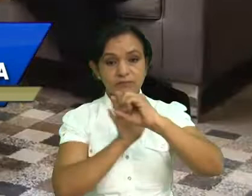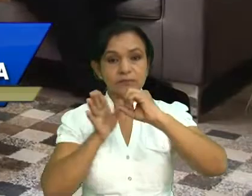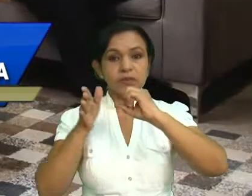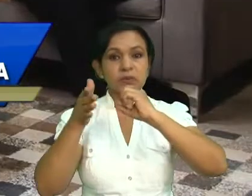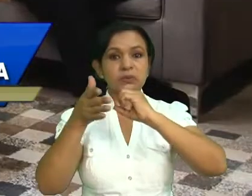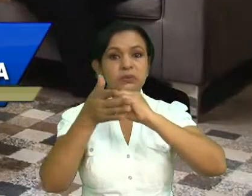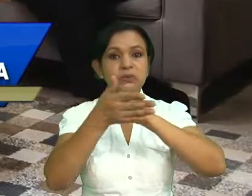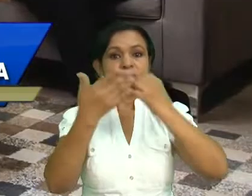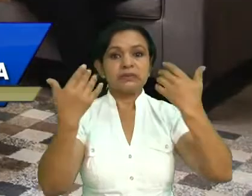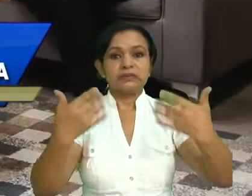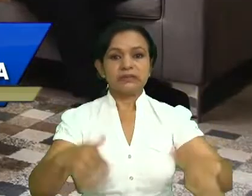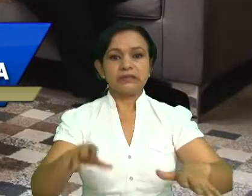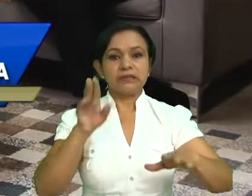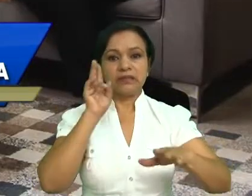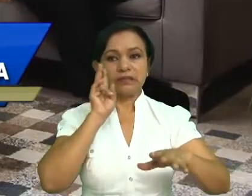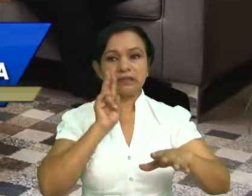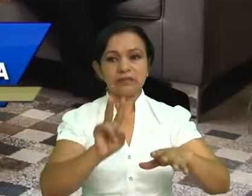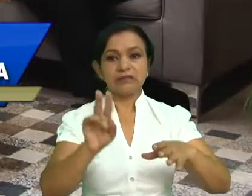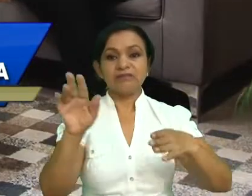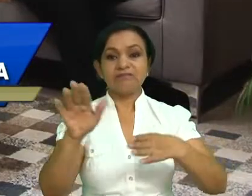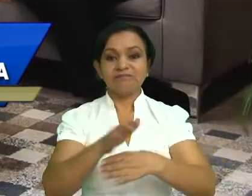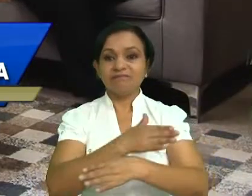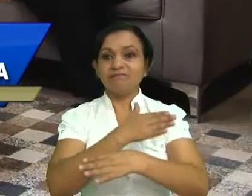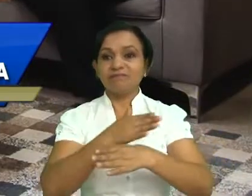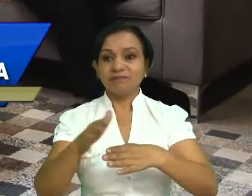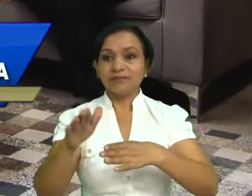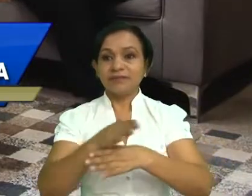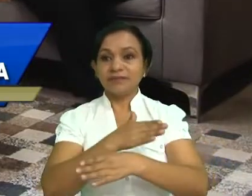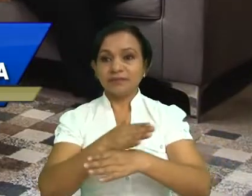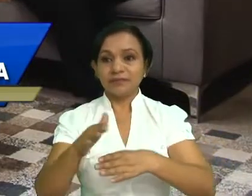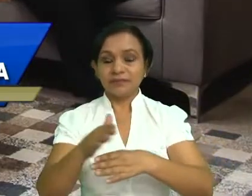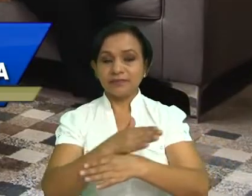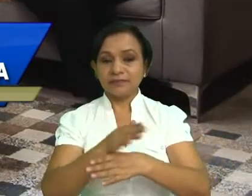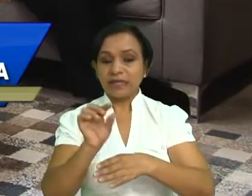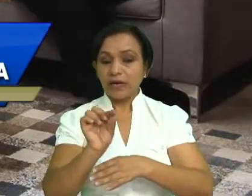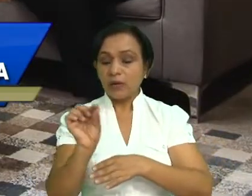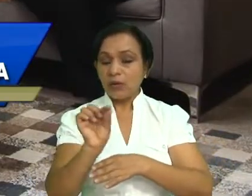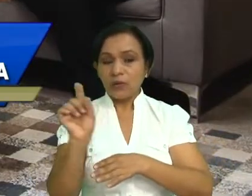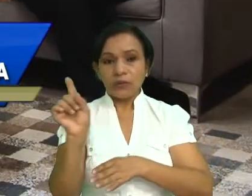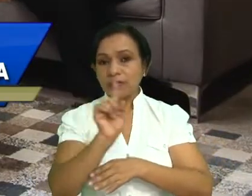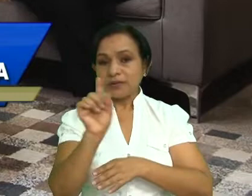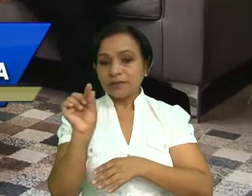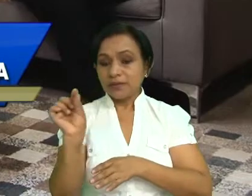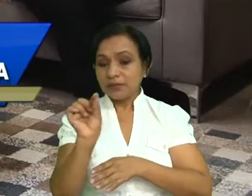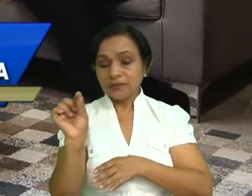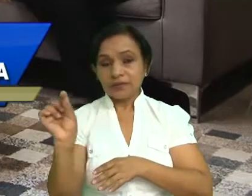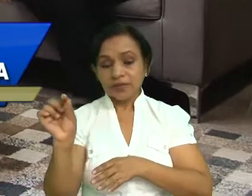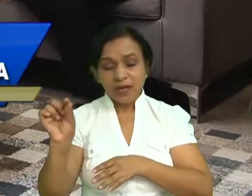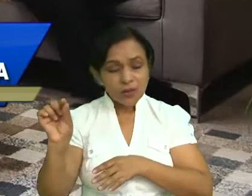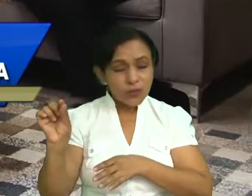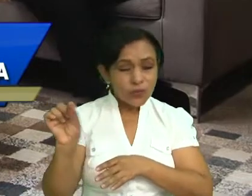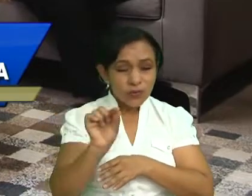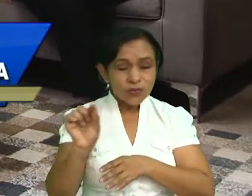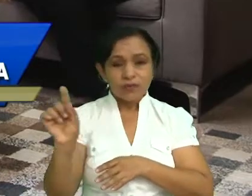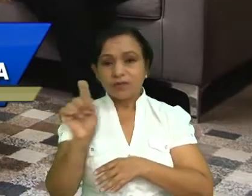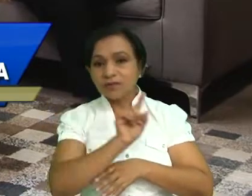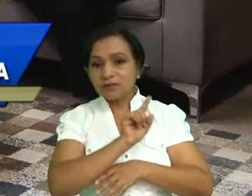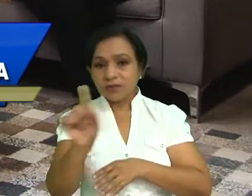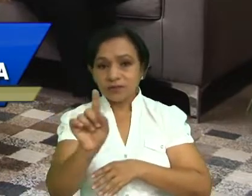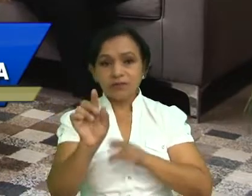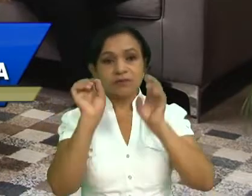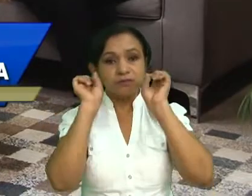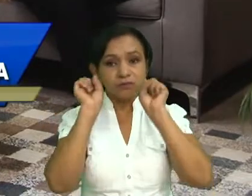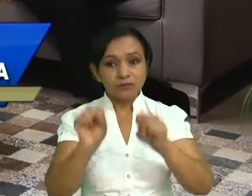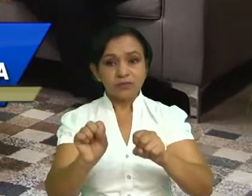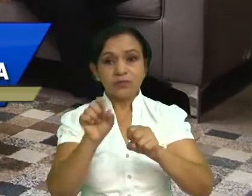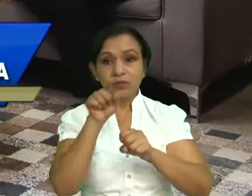a poder identificar un panorama diferente, pero en ese momento no lo tenemos. Entonces, okay, estamos en el momento oportuno donde